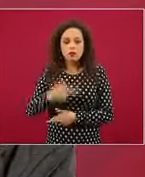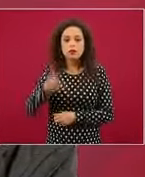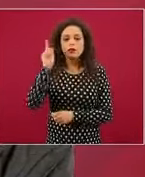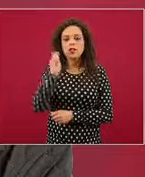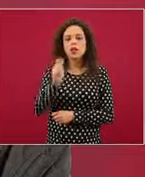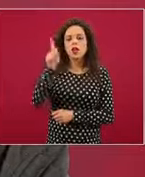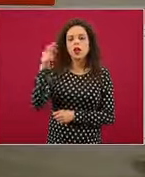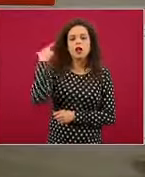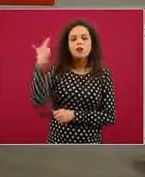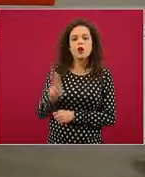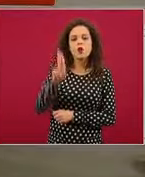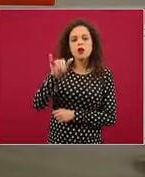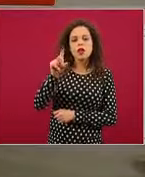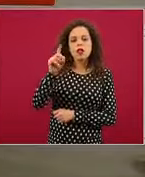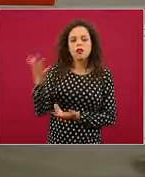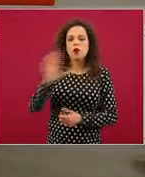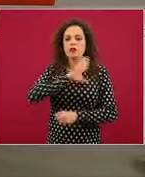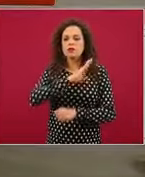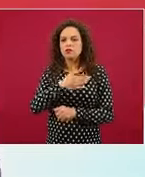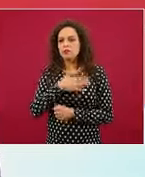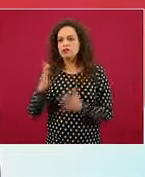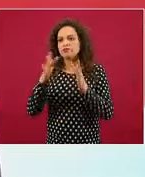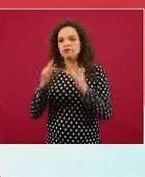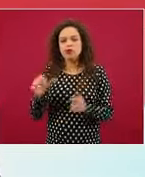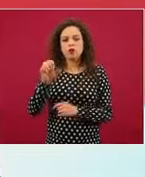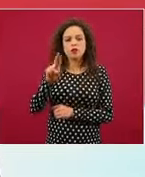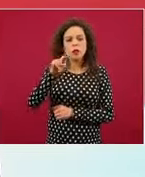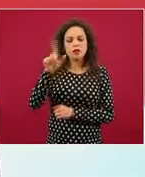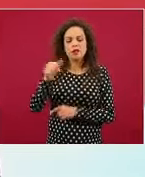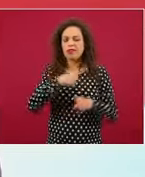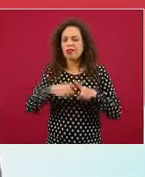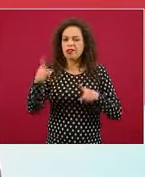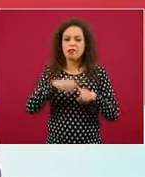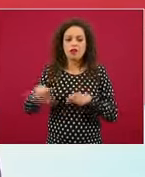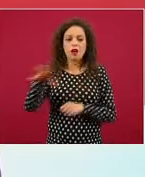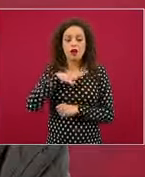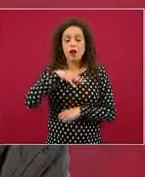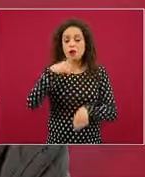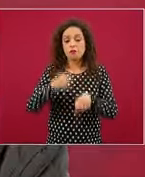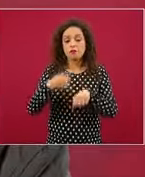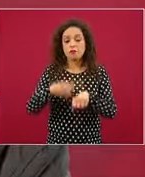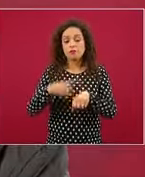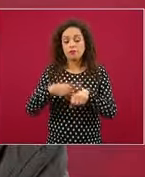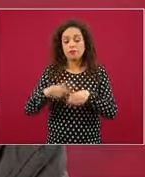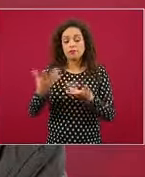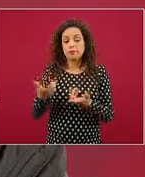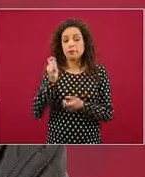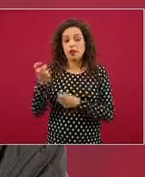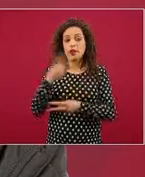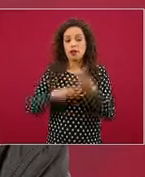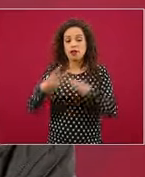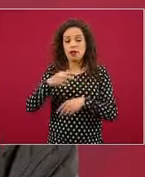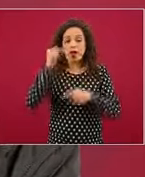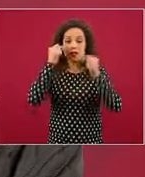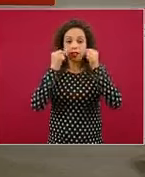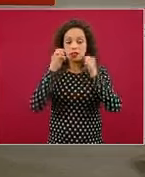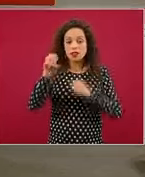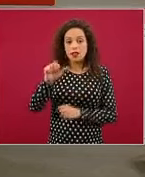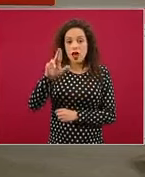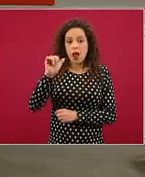España, Suiza, etcétera, hay endemia de sarampión. Y muchos le atribuyen a